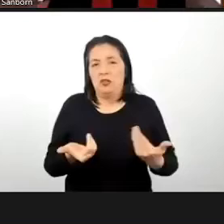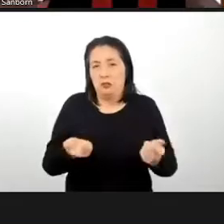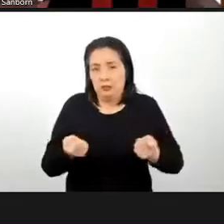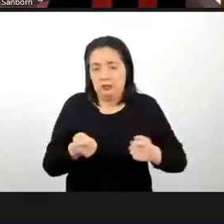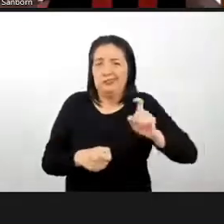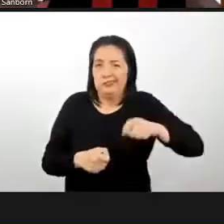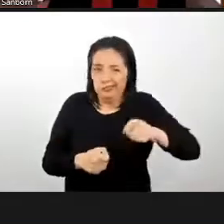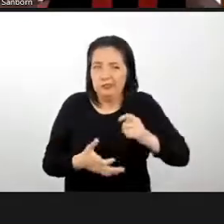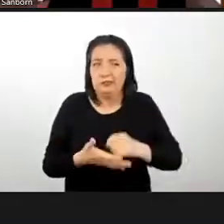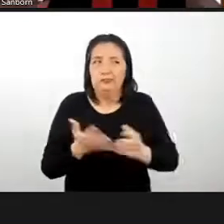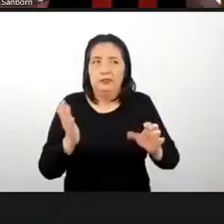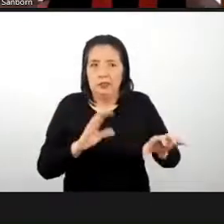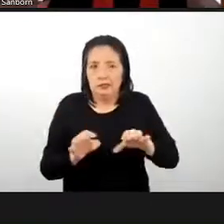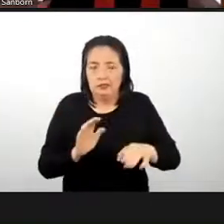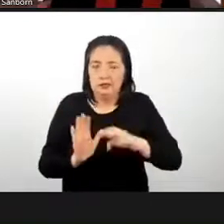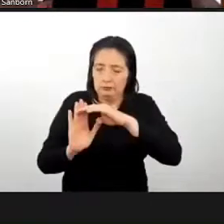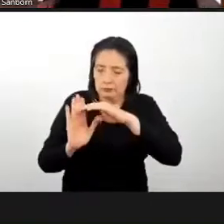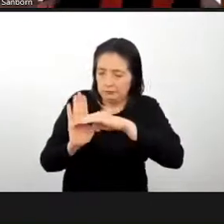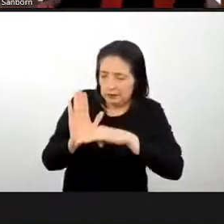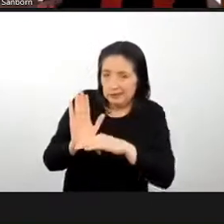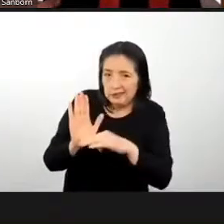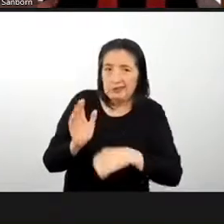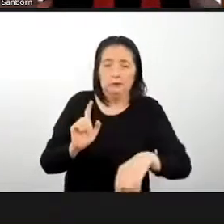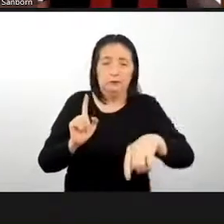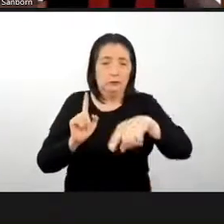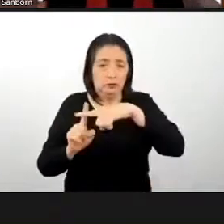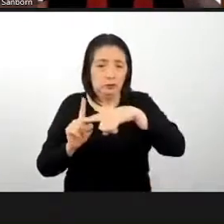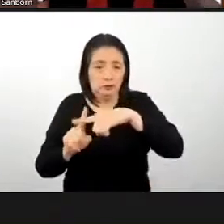marcha medidas, acciones afirmativas, ¿no?,